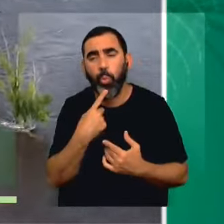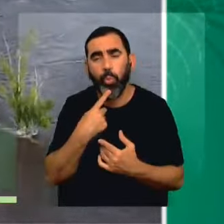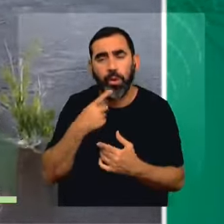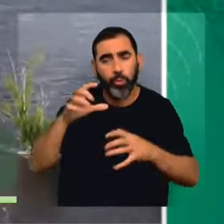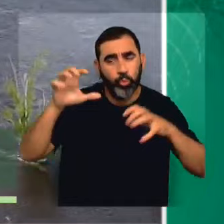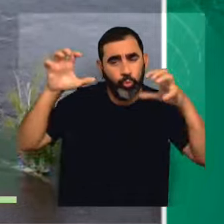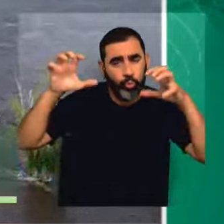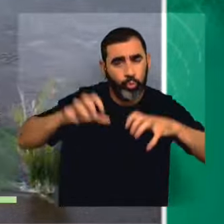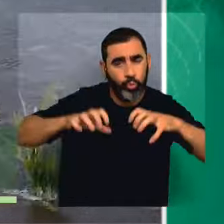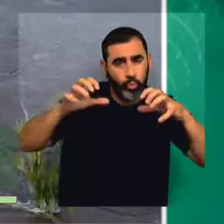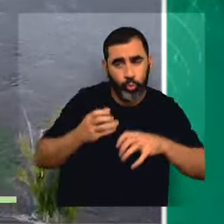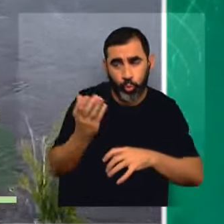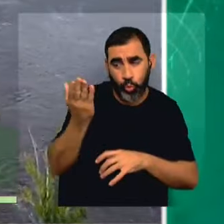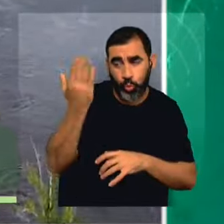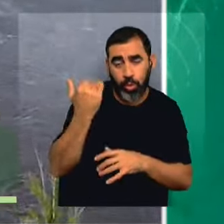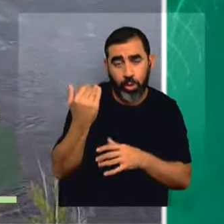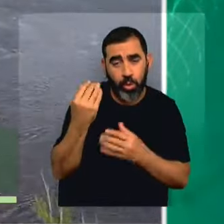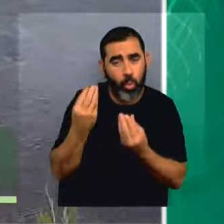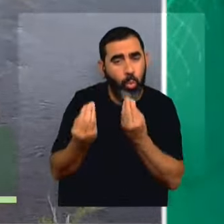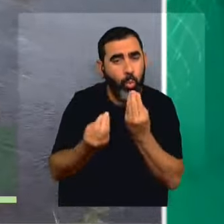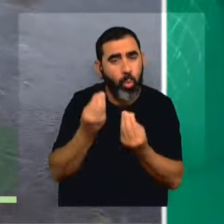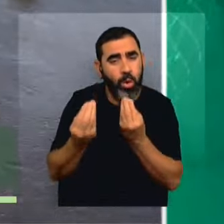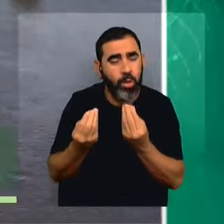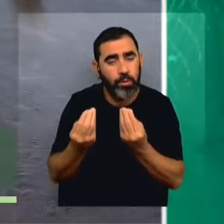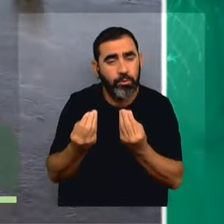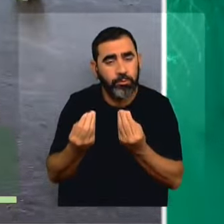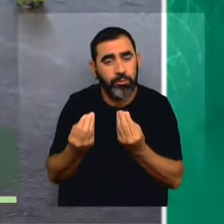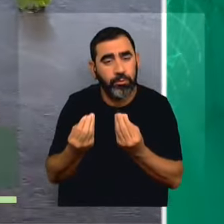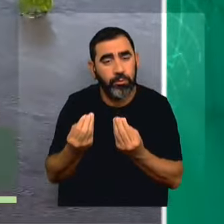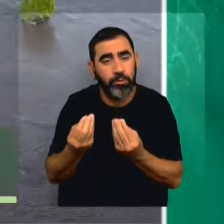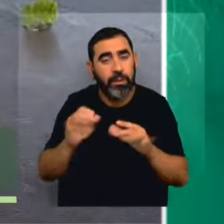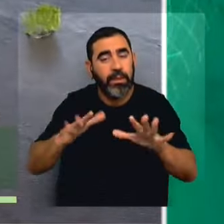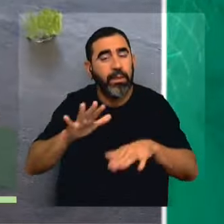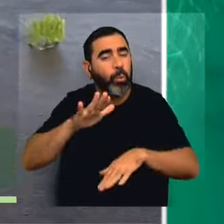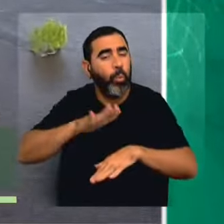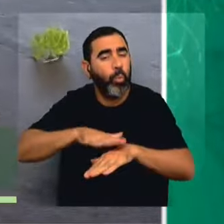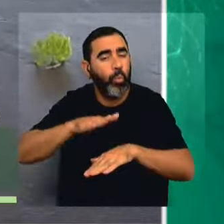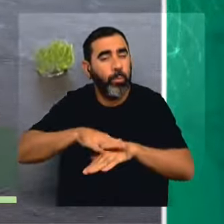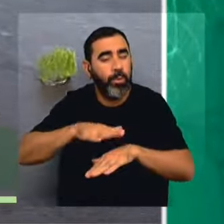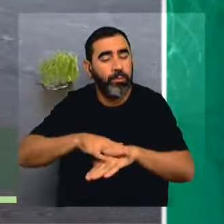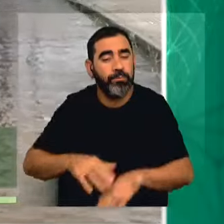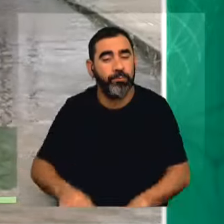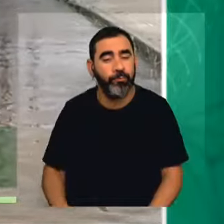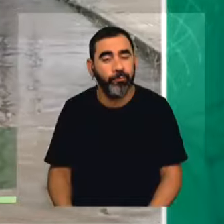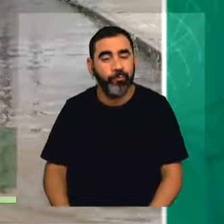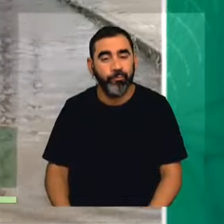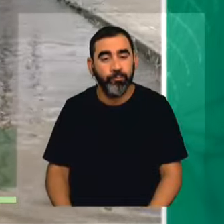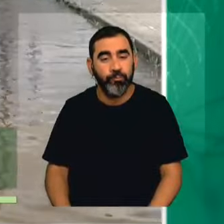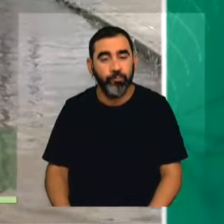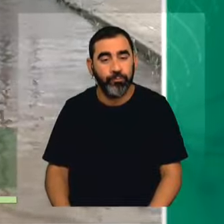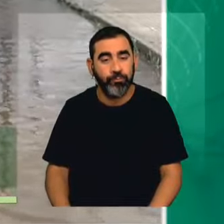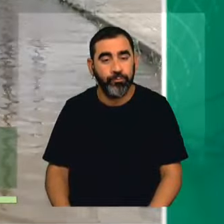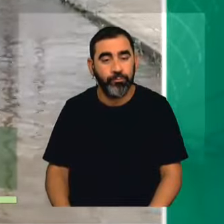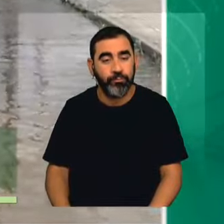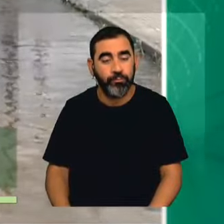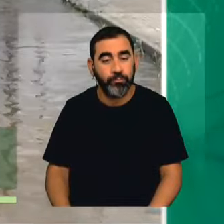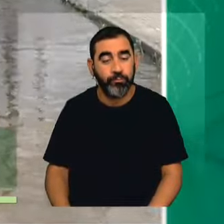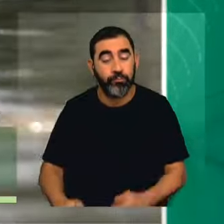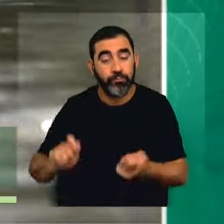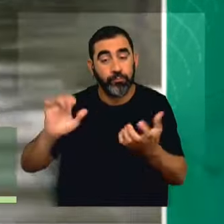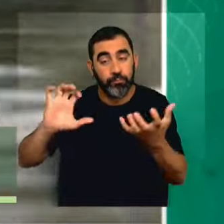dieron este cuál sería bueno culpable de eso Entonces cuando uno empieza a mirar este la variabilidad climática de